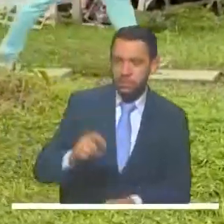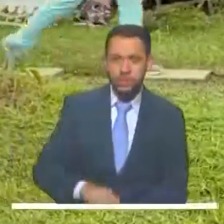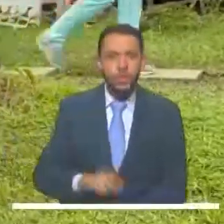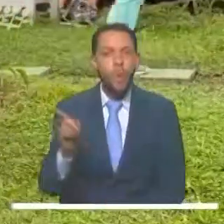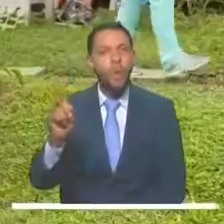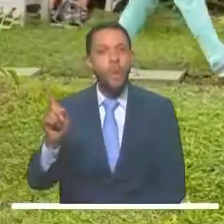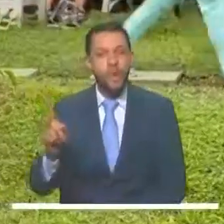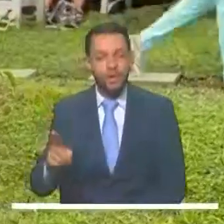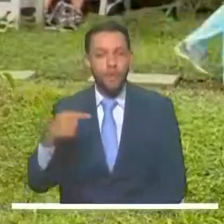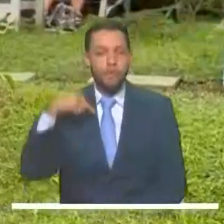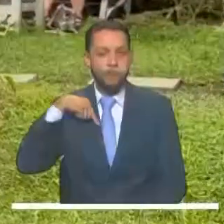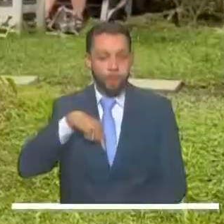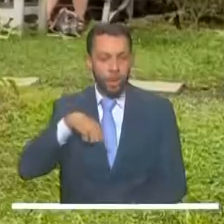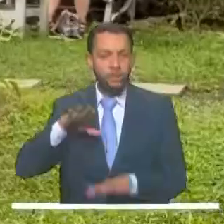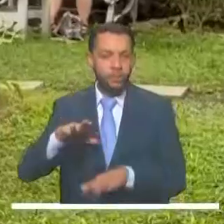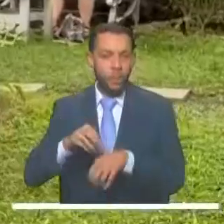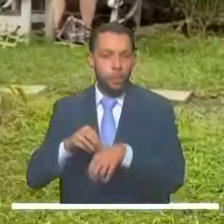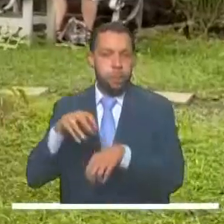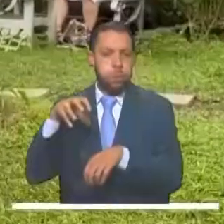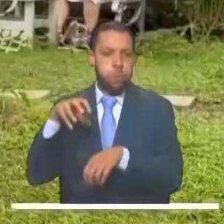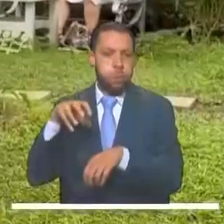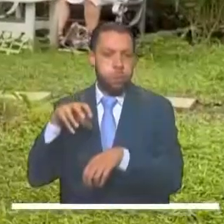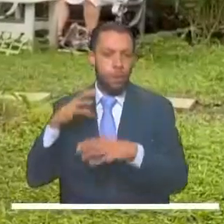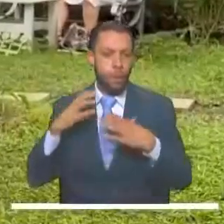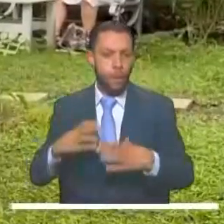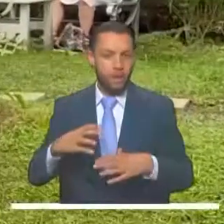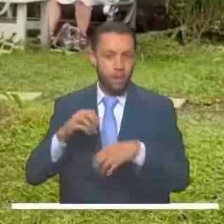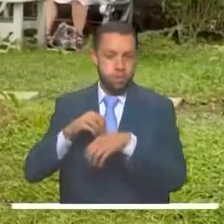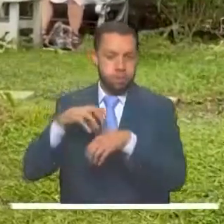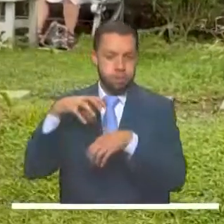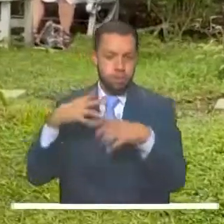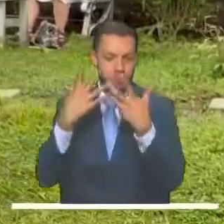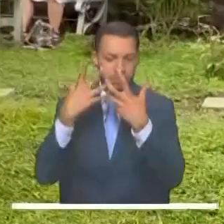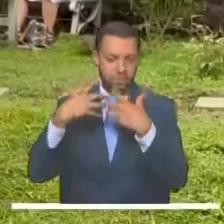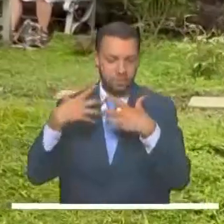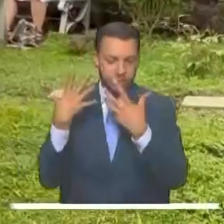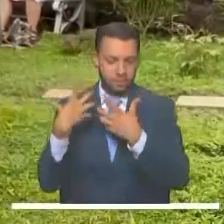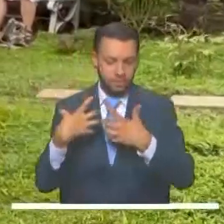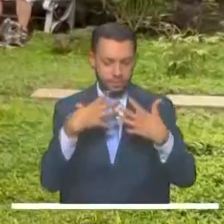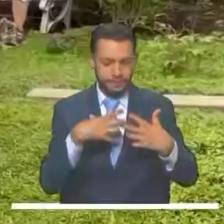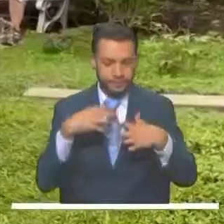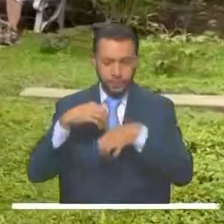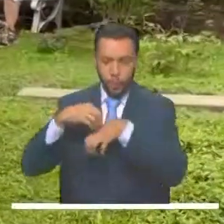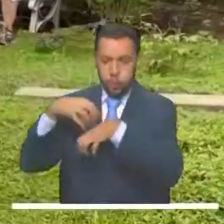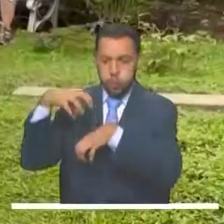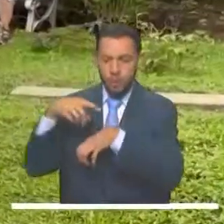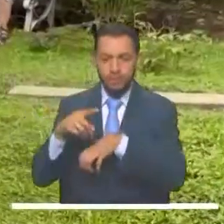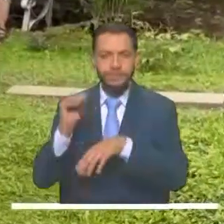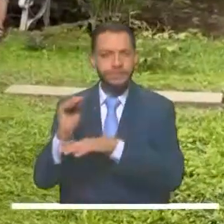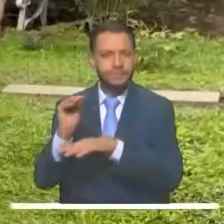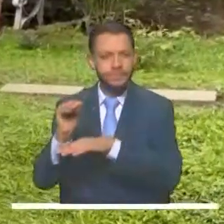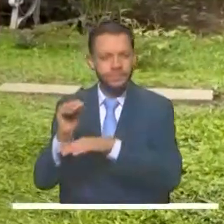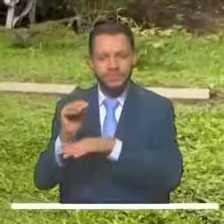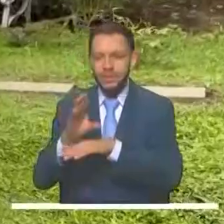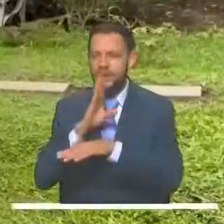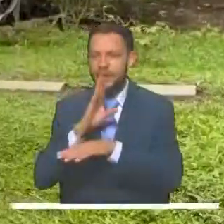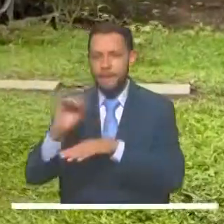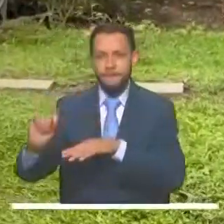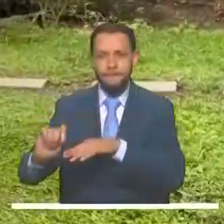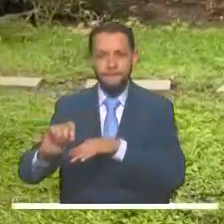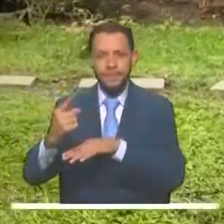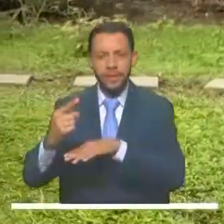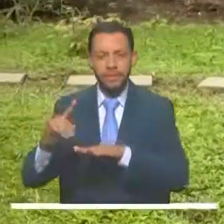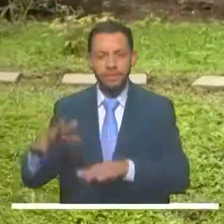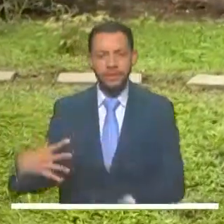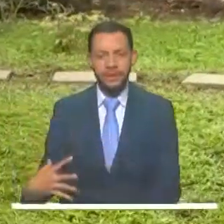tiene un problema de inflamación entonces la invitación es primero cáncer